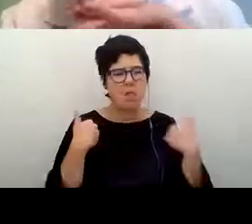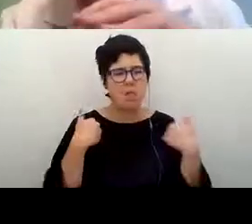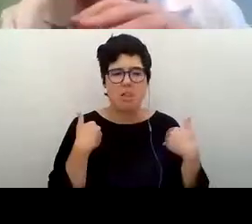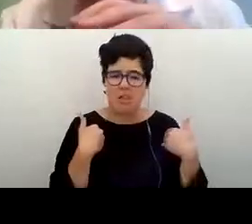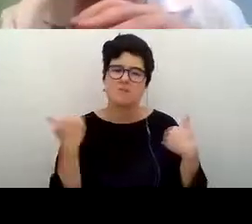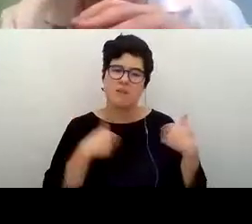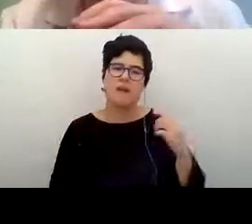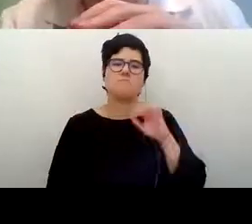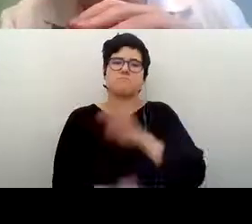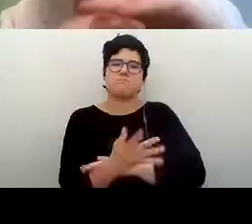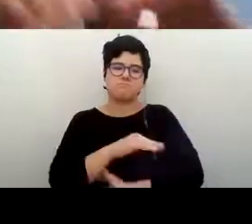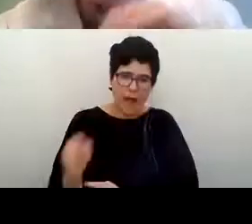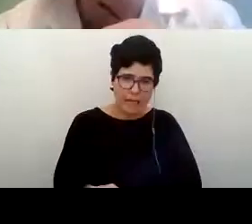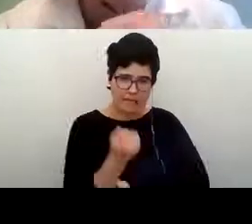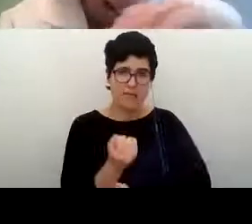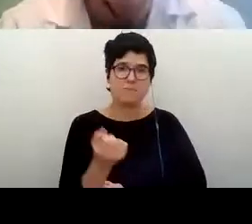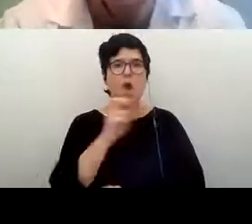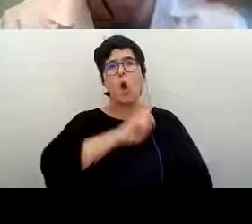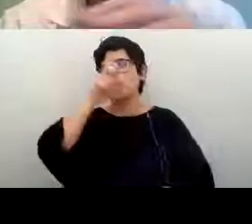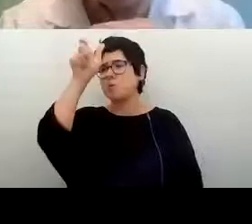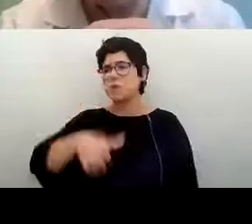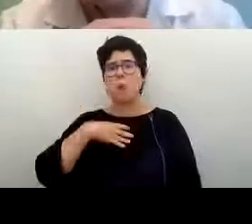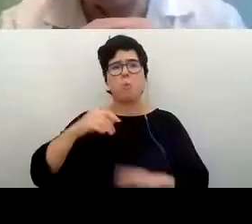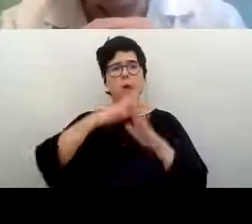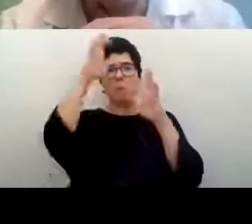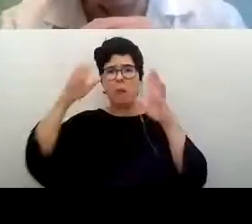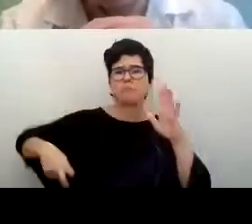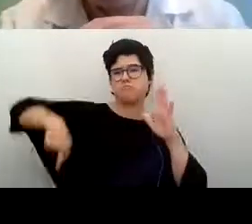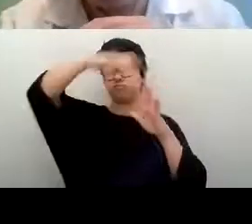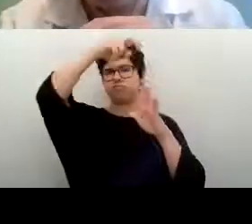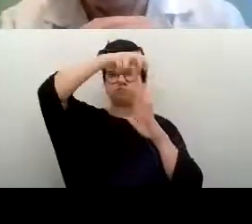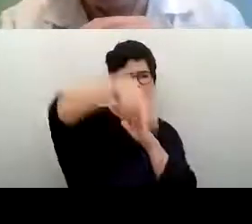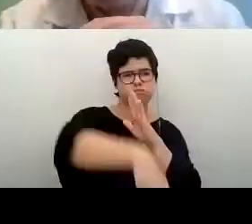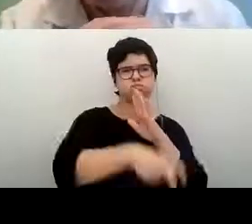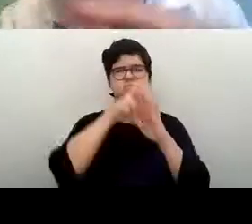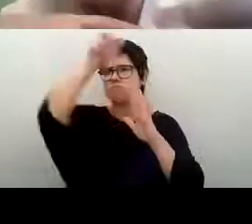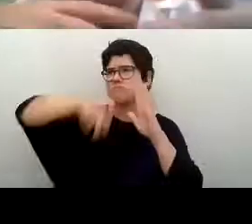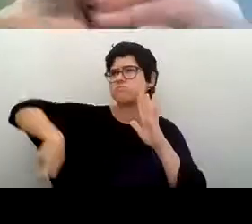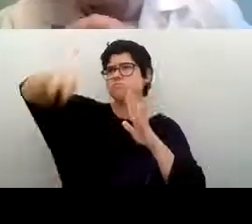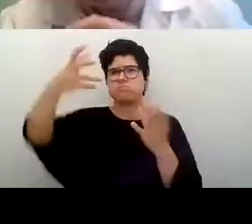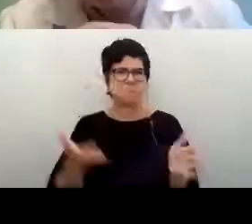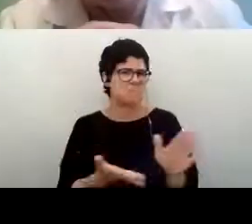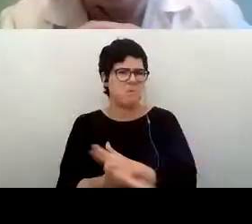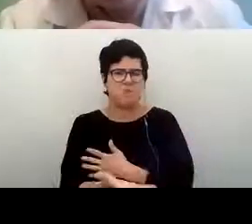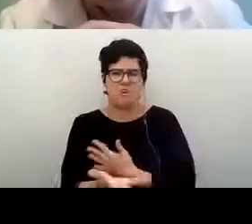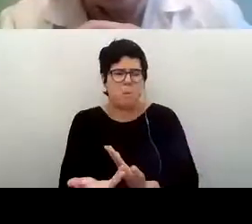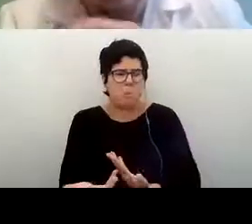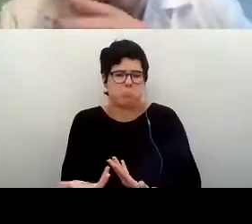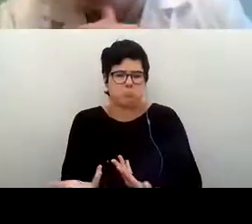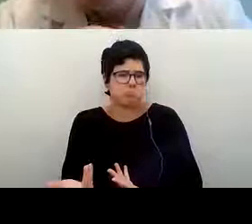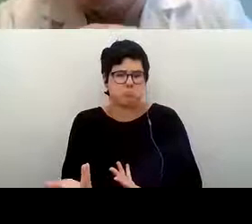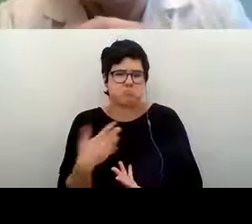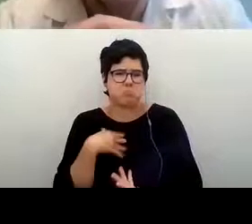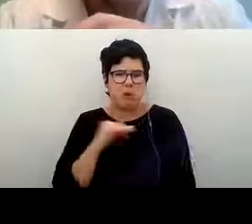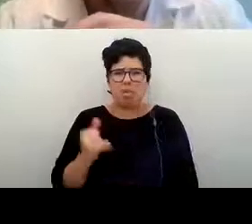gente que tolera perfectamente pues, subir montañas, bajar valles y apenas si se